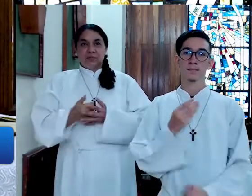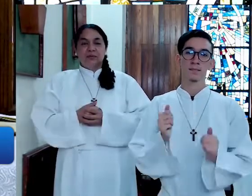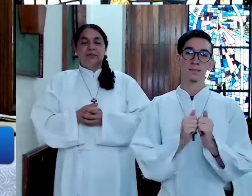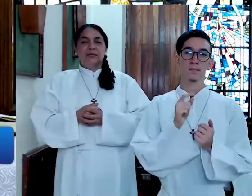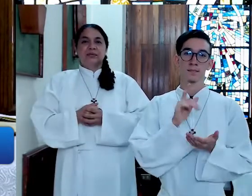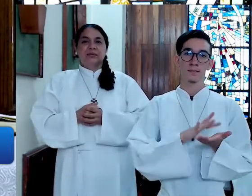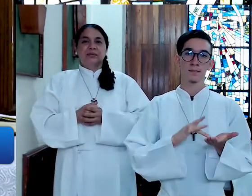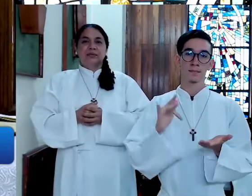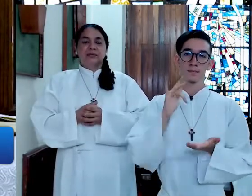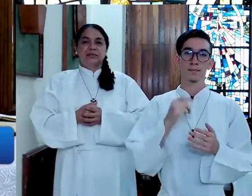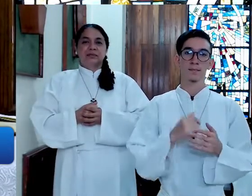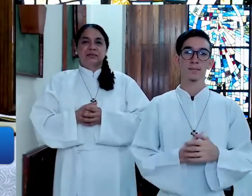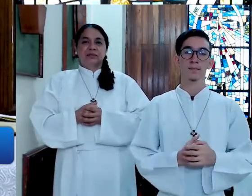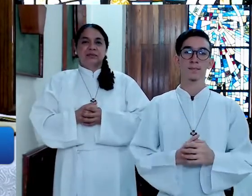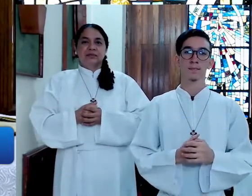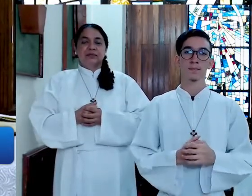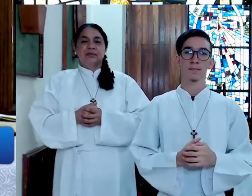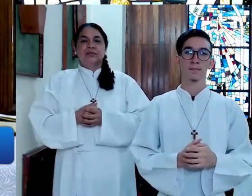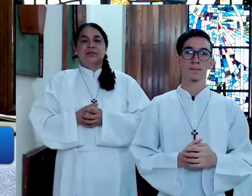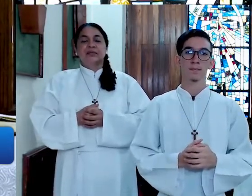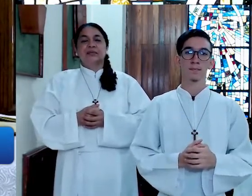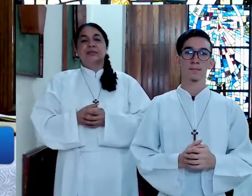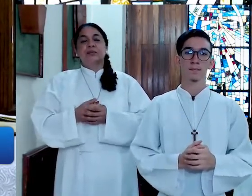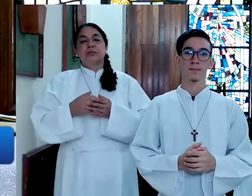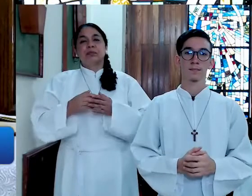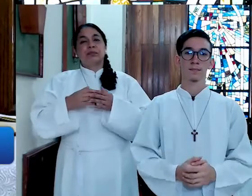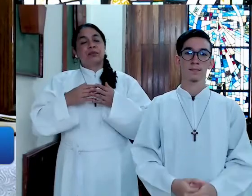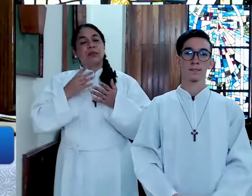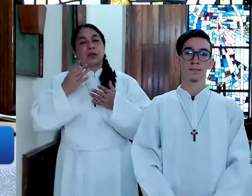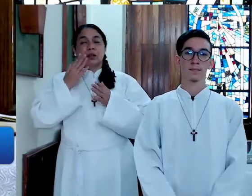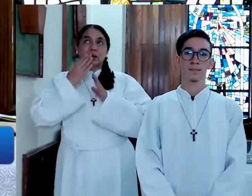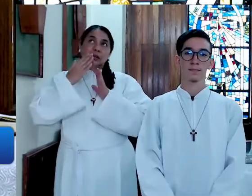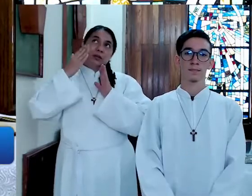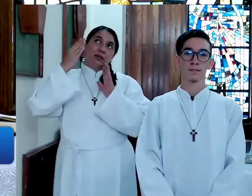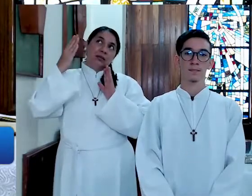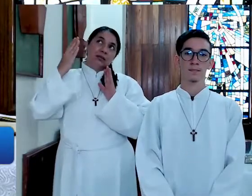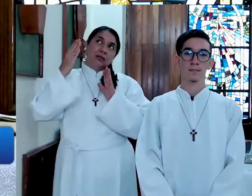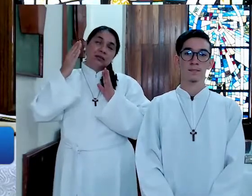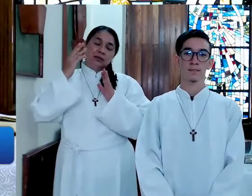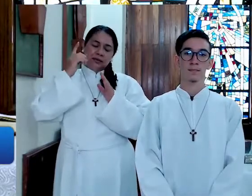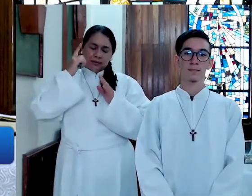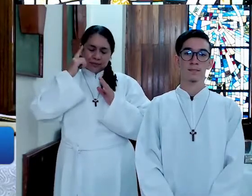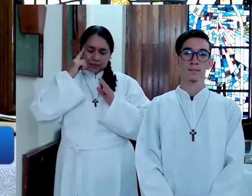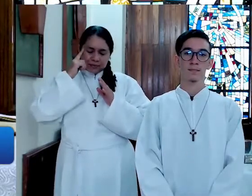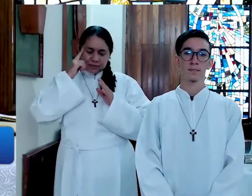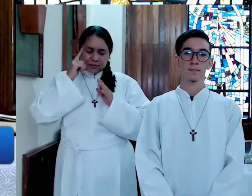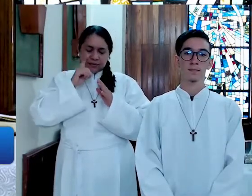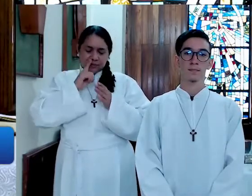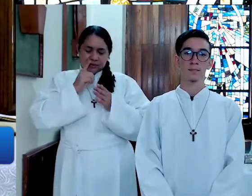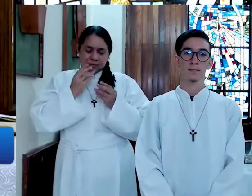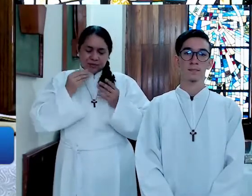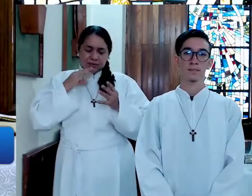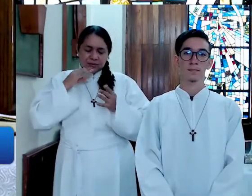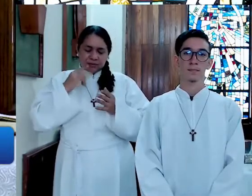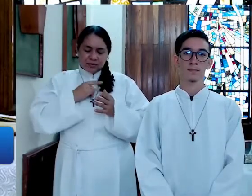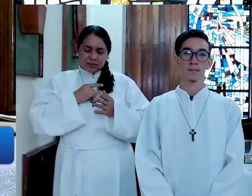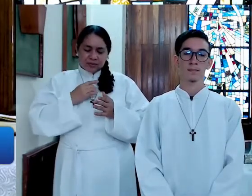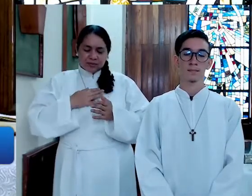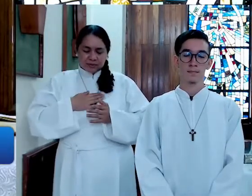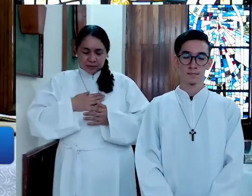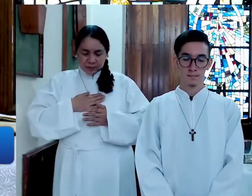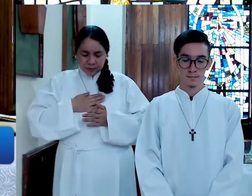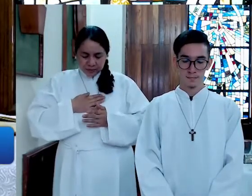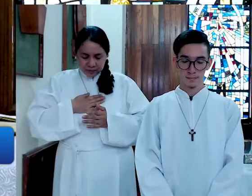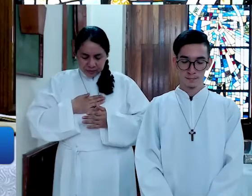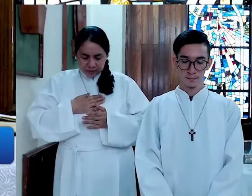con tu espíritu. Puestos en su presencia, reconozcamos con humildad nuestros pecados.